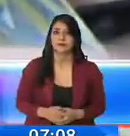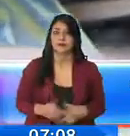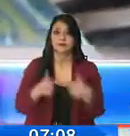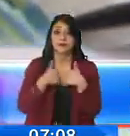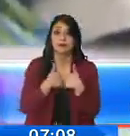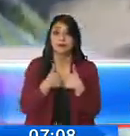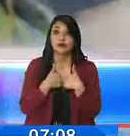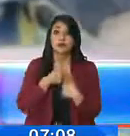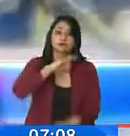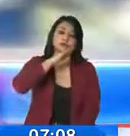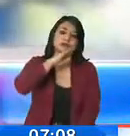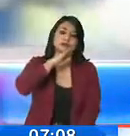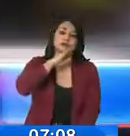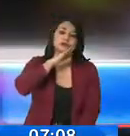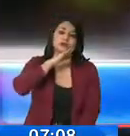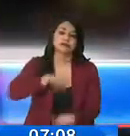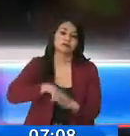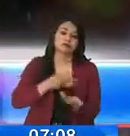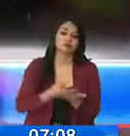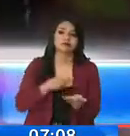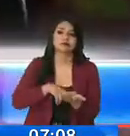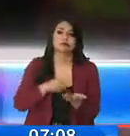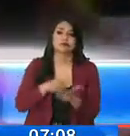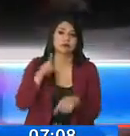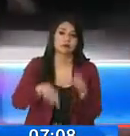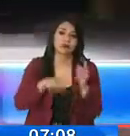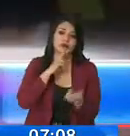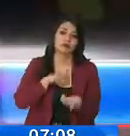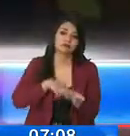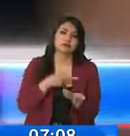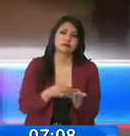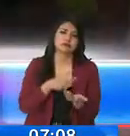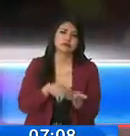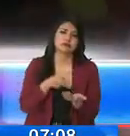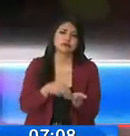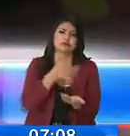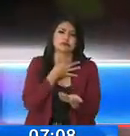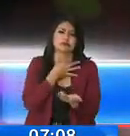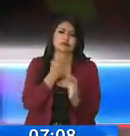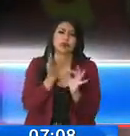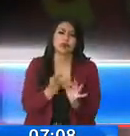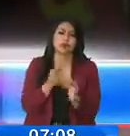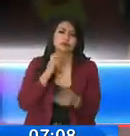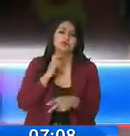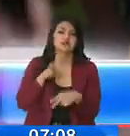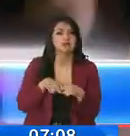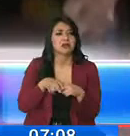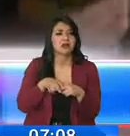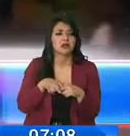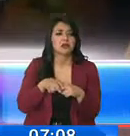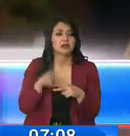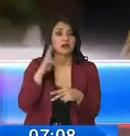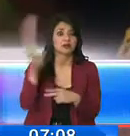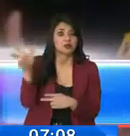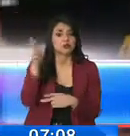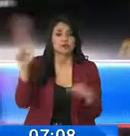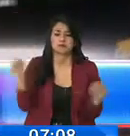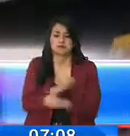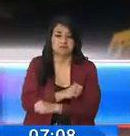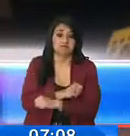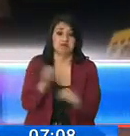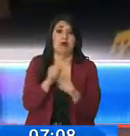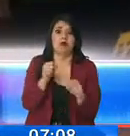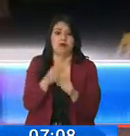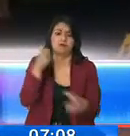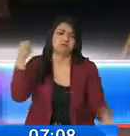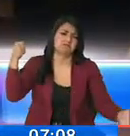no podía dormir, la verdad, estaba en el fin de la cama con una angustia y estaba ahí sentada, y cuando escuché el ruido sentí que todo eso